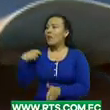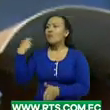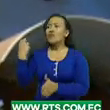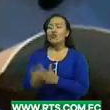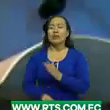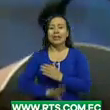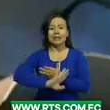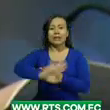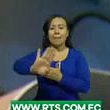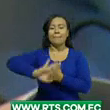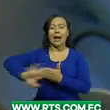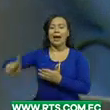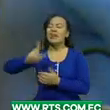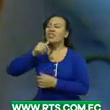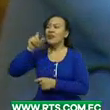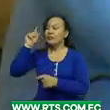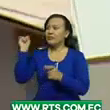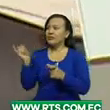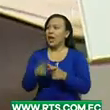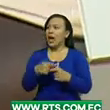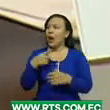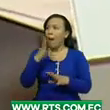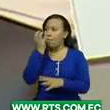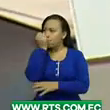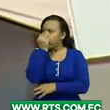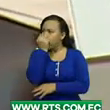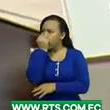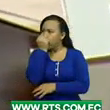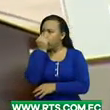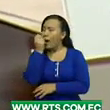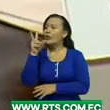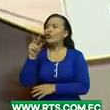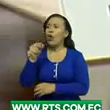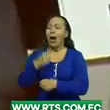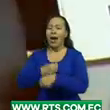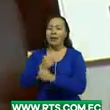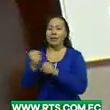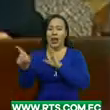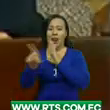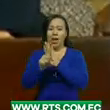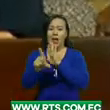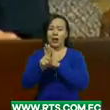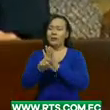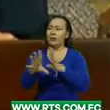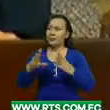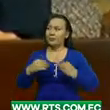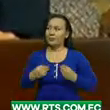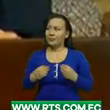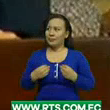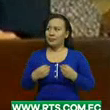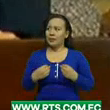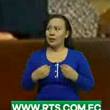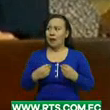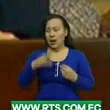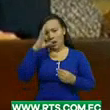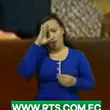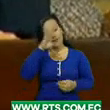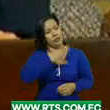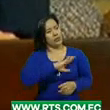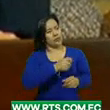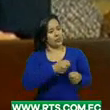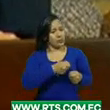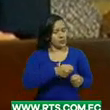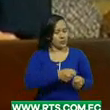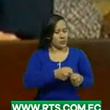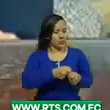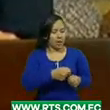separe a los funcionarios que por acción u omisión incumplan con normas legales la frustración de la policía cuando